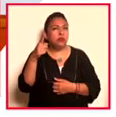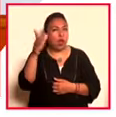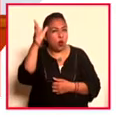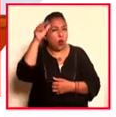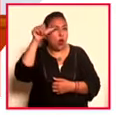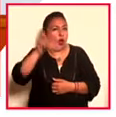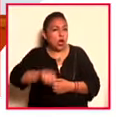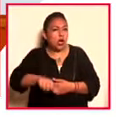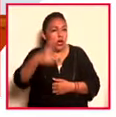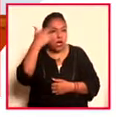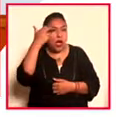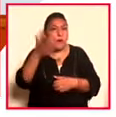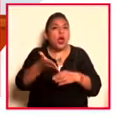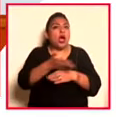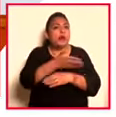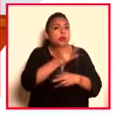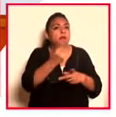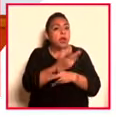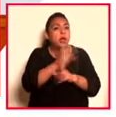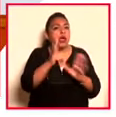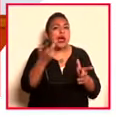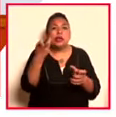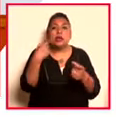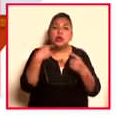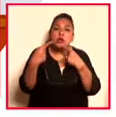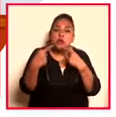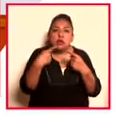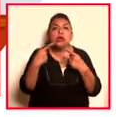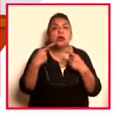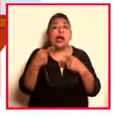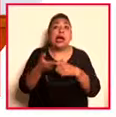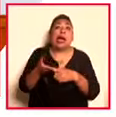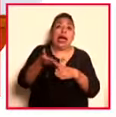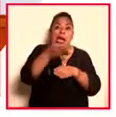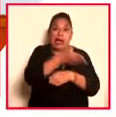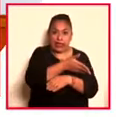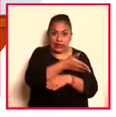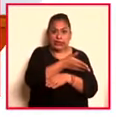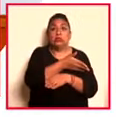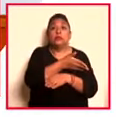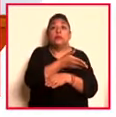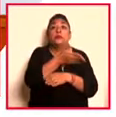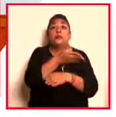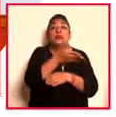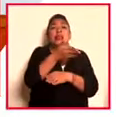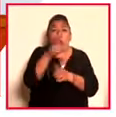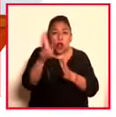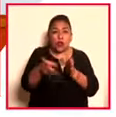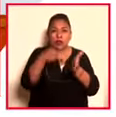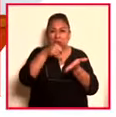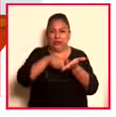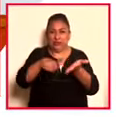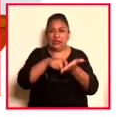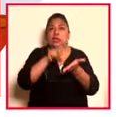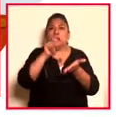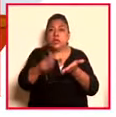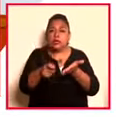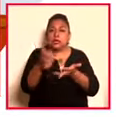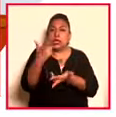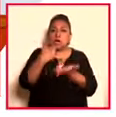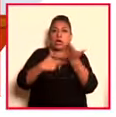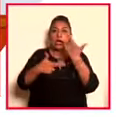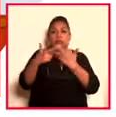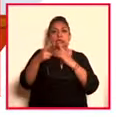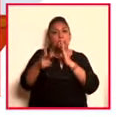sido concebida, porque es parte de una conversación que nos precede. Reescribir quiere decir volver a regresar,